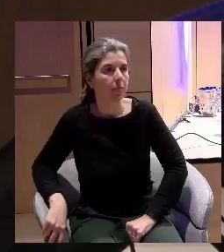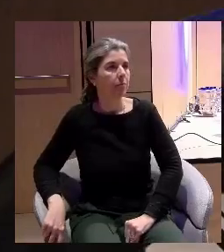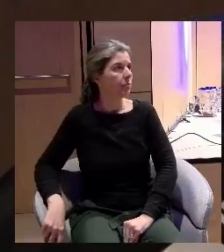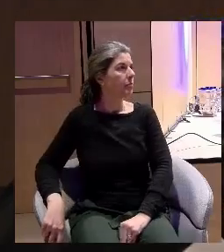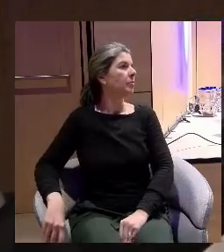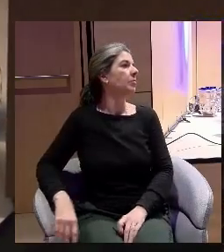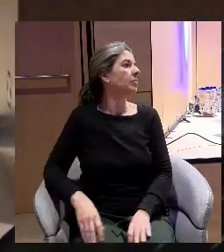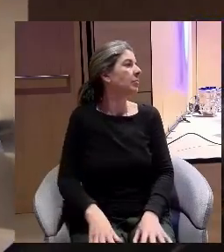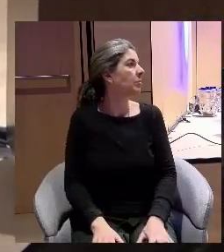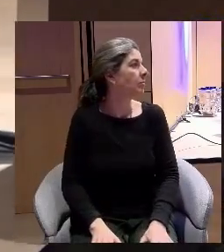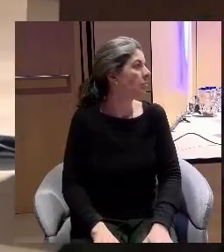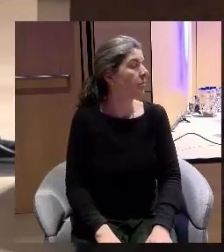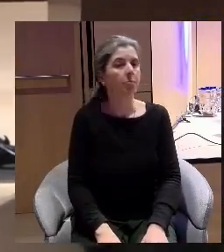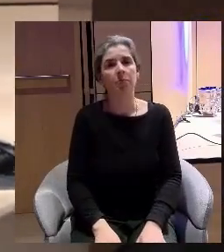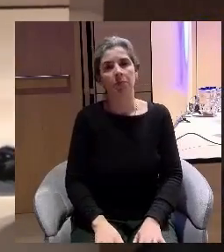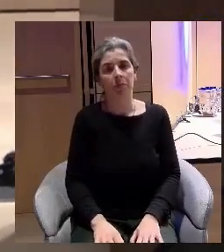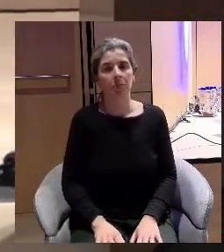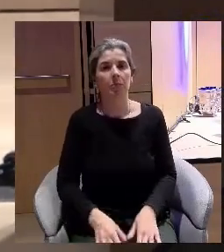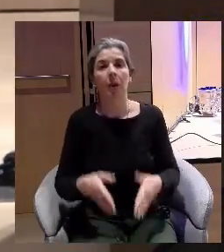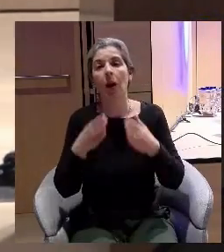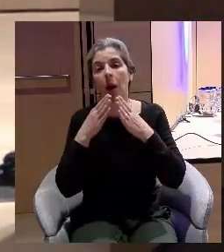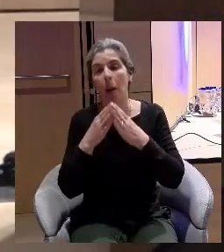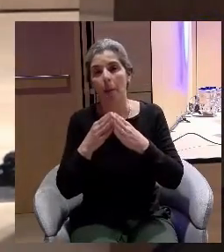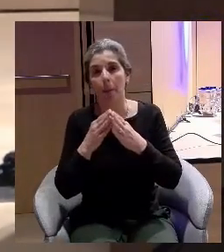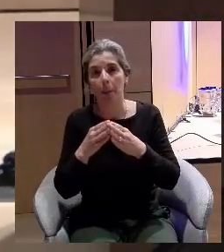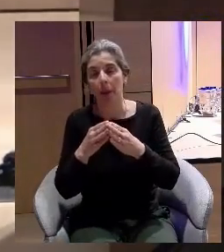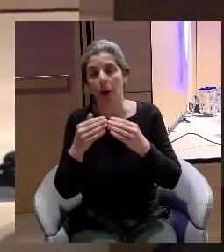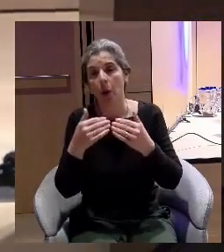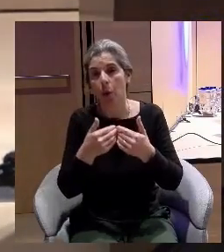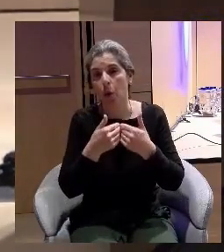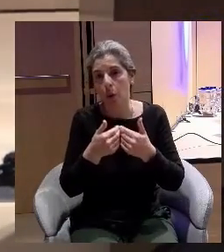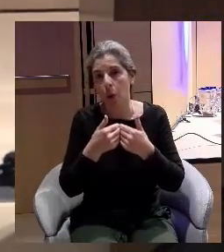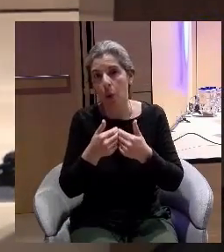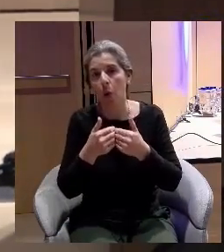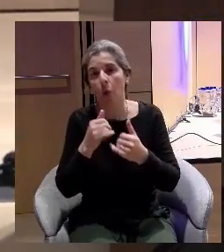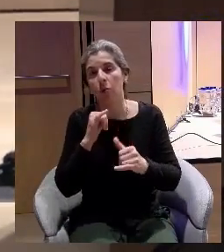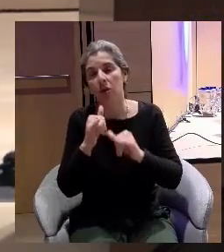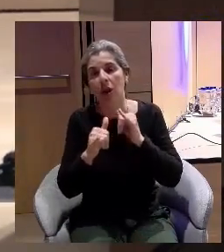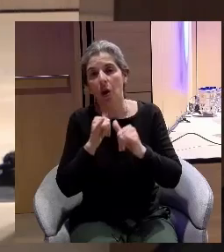cualquier cosa nos interrumpen, porque bueno, la idea es que esto sea lo más dialogado posible.